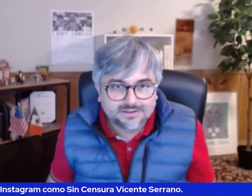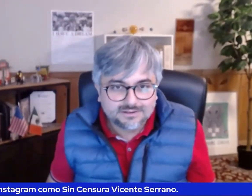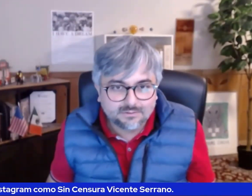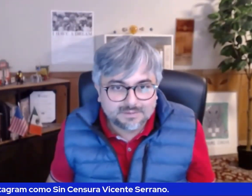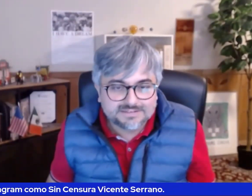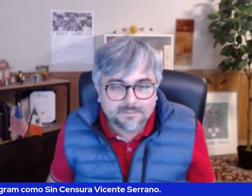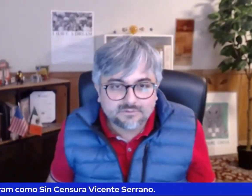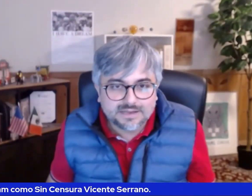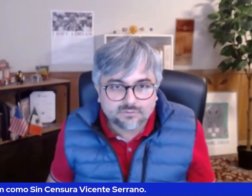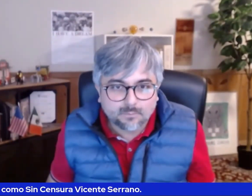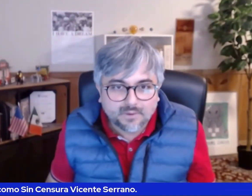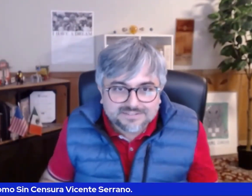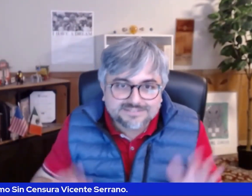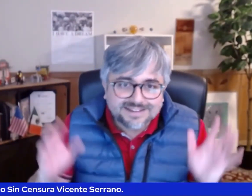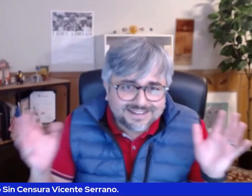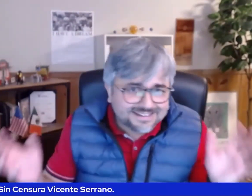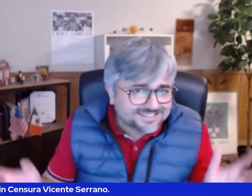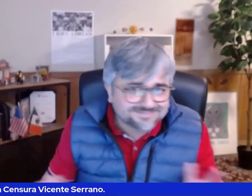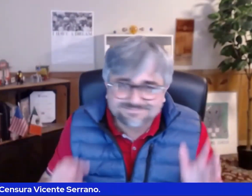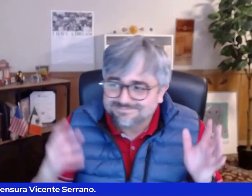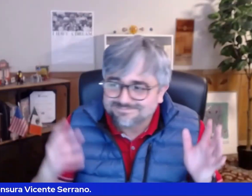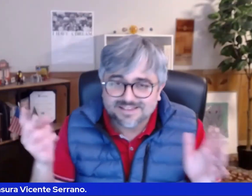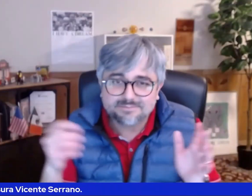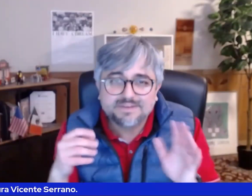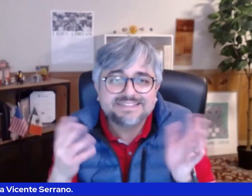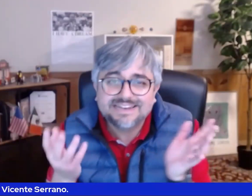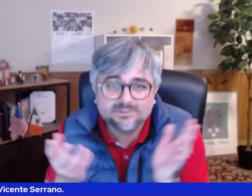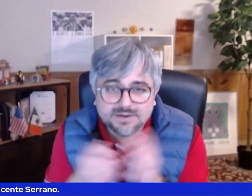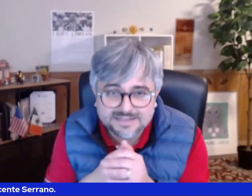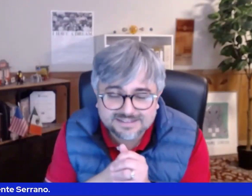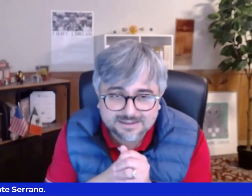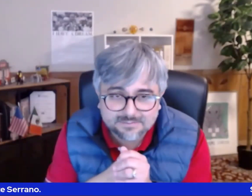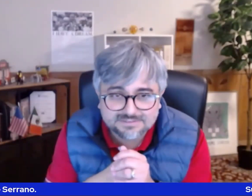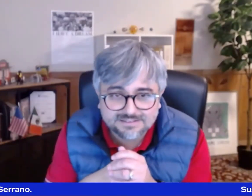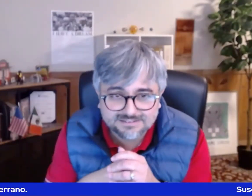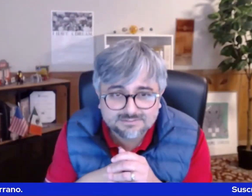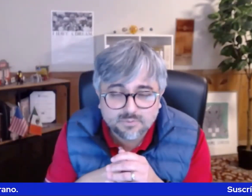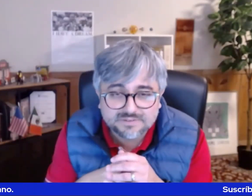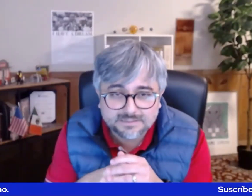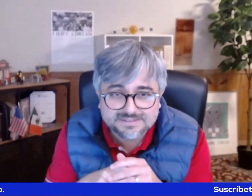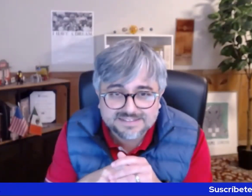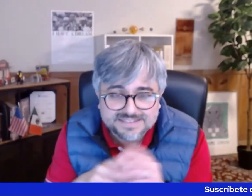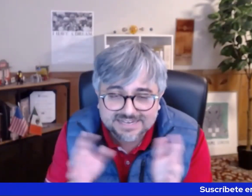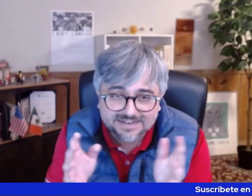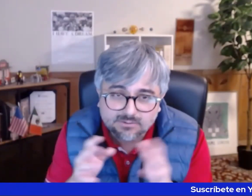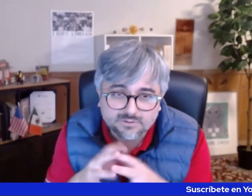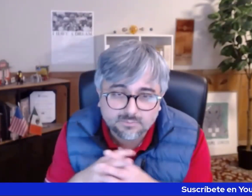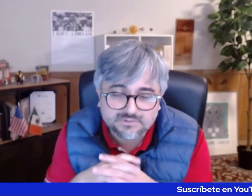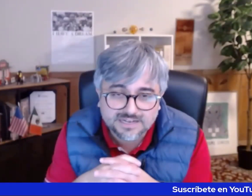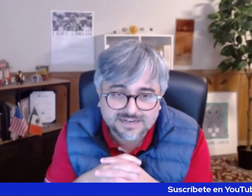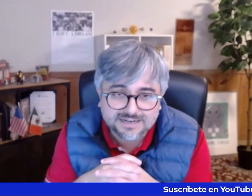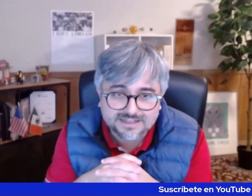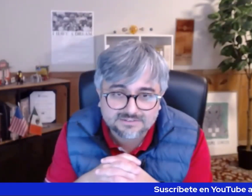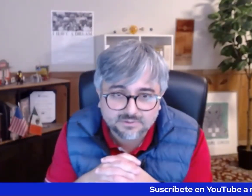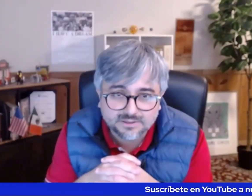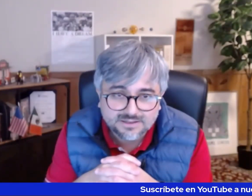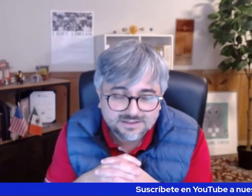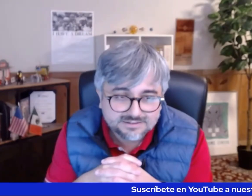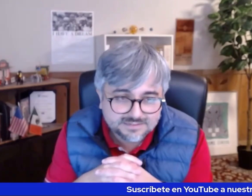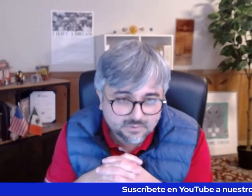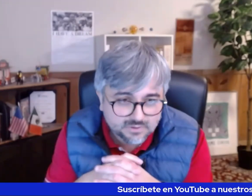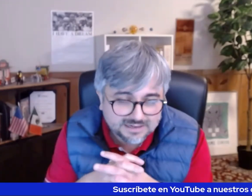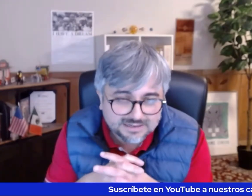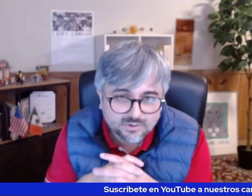nos comenzamos de una supuesta intelectualidad que supuestamente tienen, cuando pues en la realidad